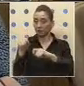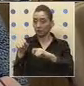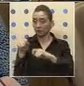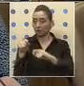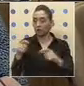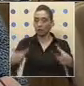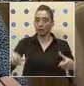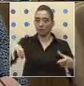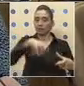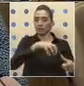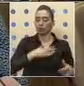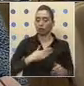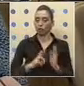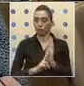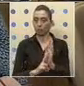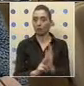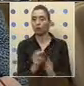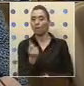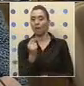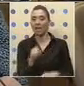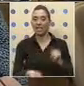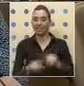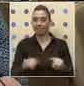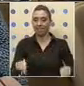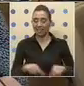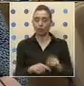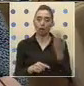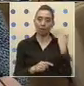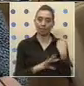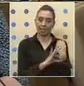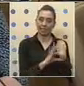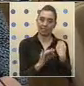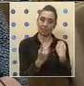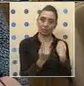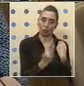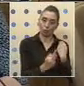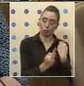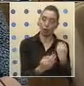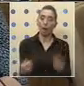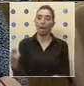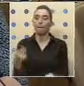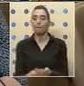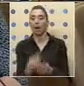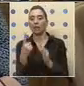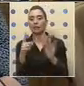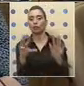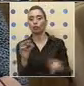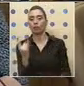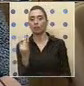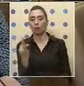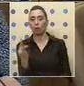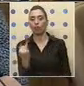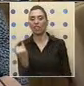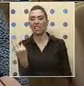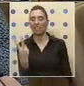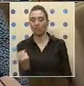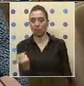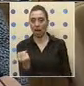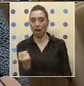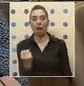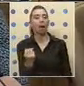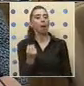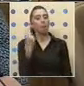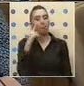distrito que yo represento, cuyo valor del terreno era de 500 UF, tenía que pagar 190 UF de IVA, pero quedaba